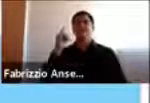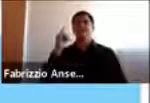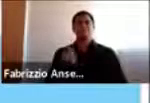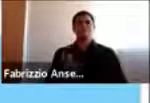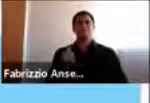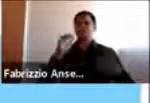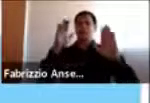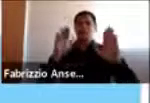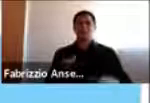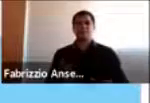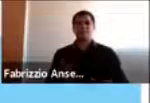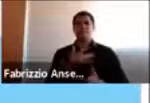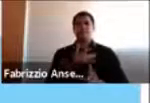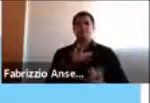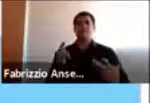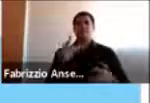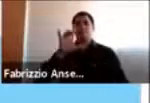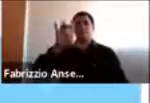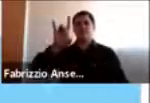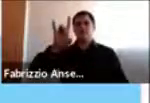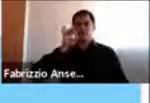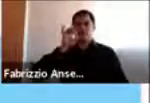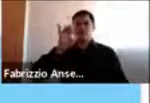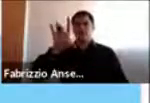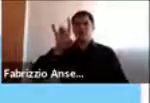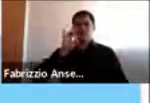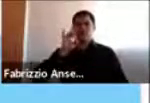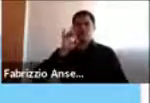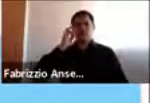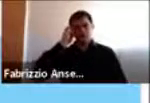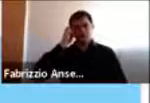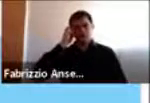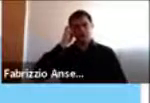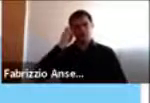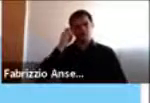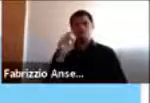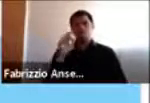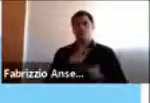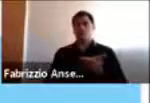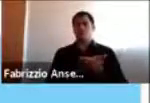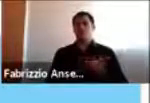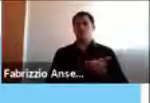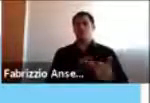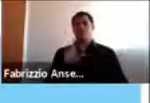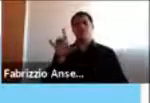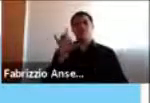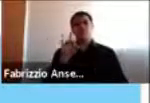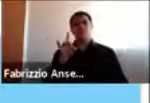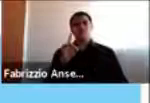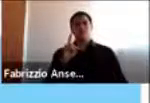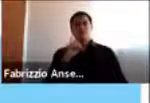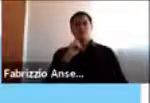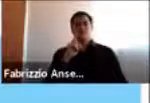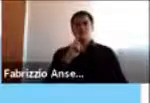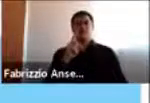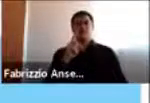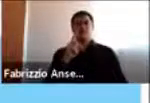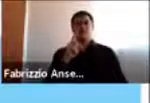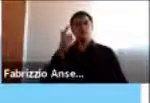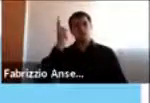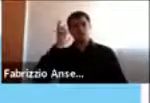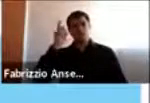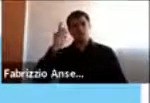consiste en seleccionar el ítem que corresponde a aquel sonido que el niño ha escuchado a través de los